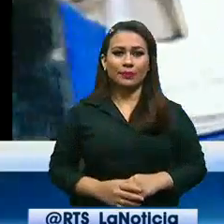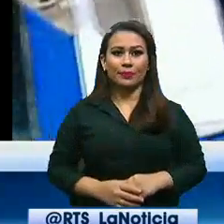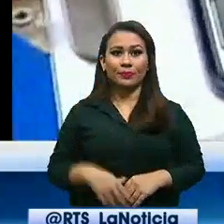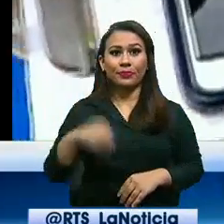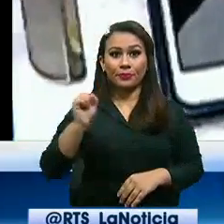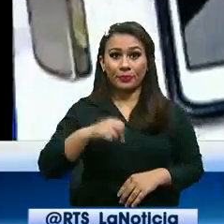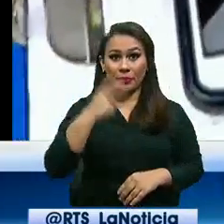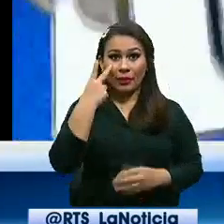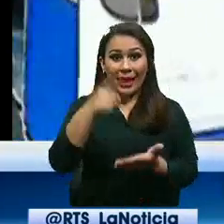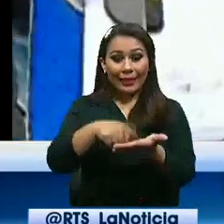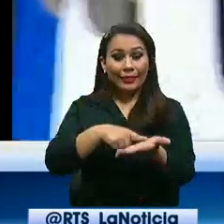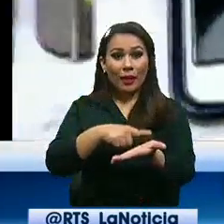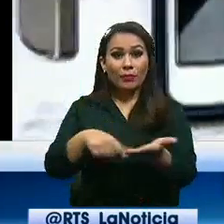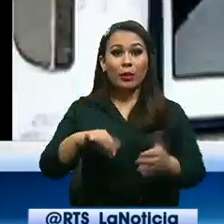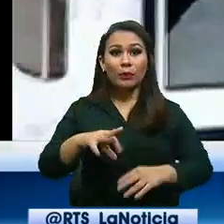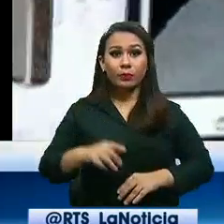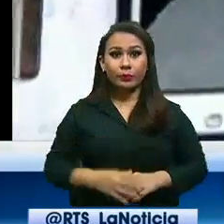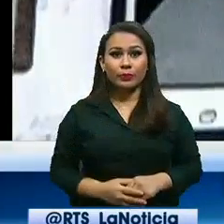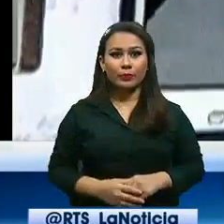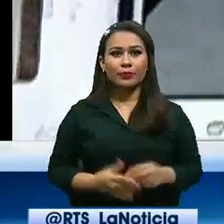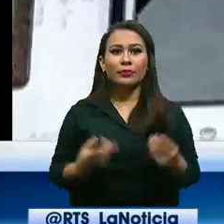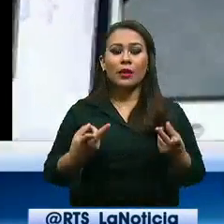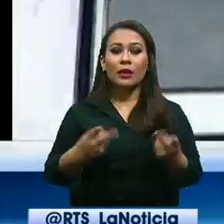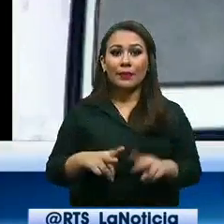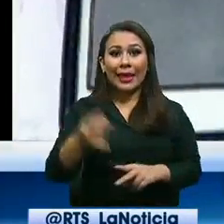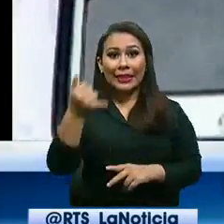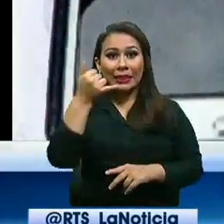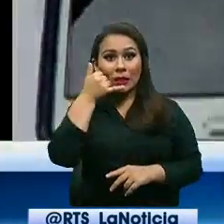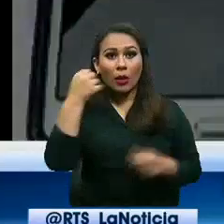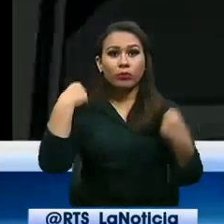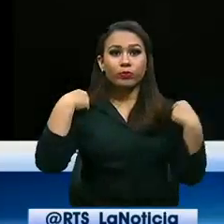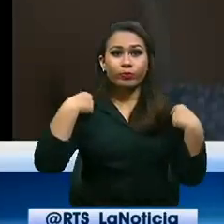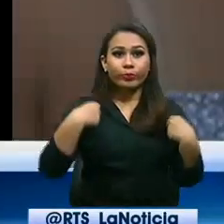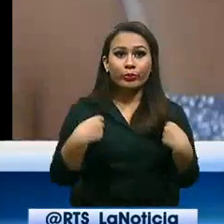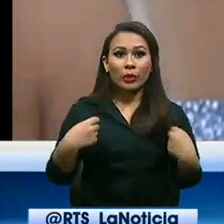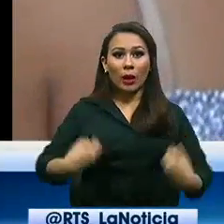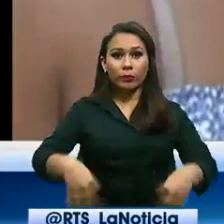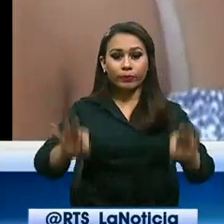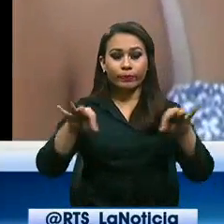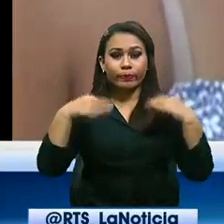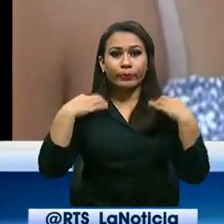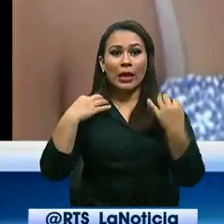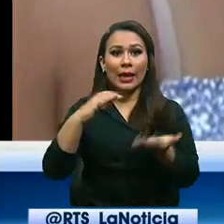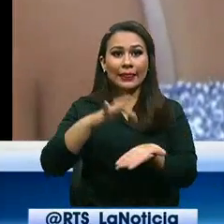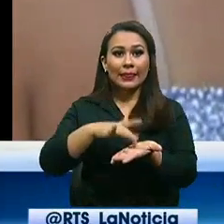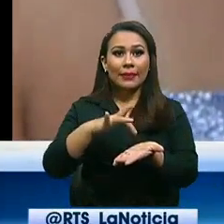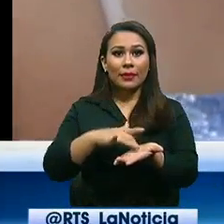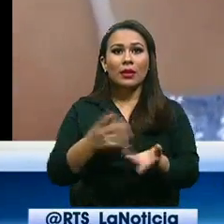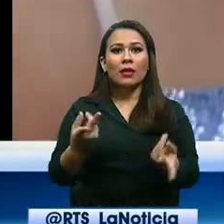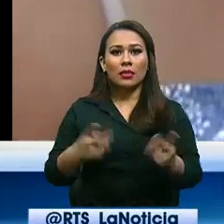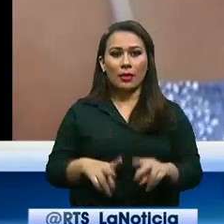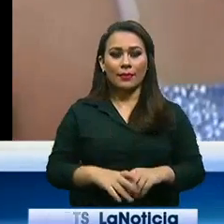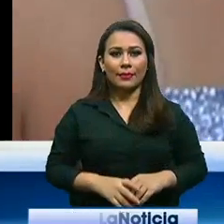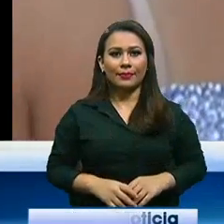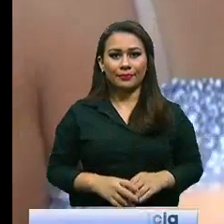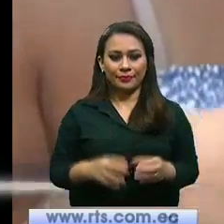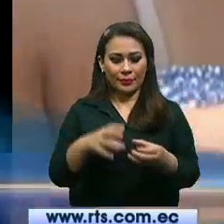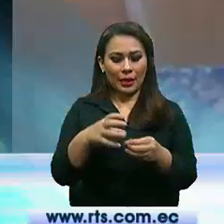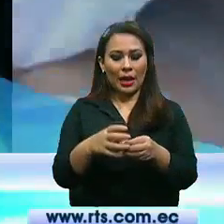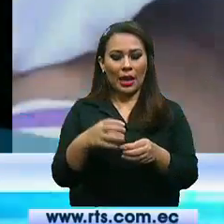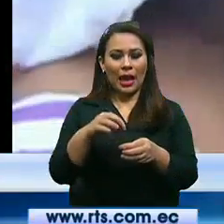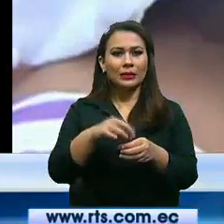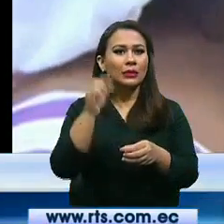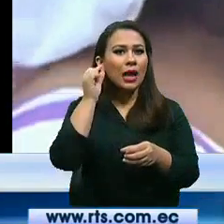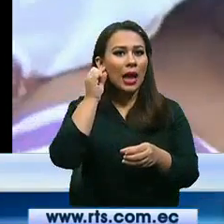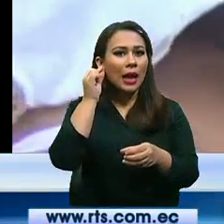una tablet, un teléfono, una mochila, una colcha y un DVD y una cajita de donde tenía puros aretes.